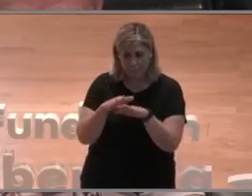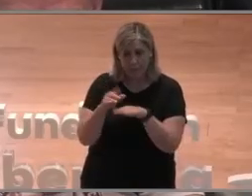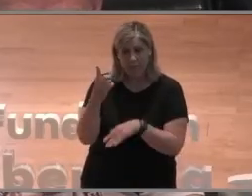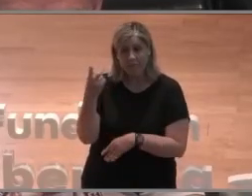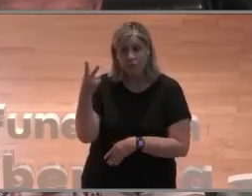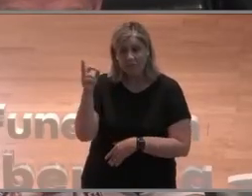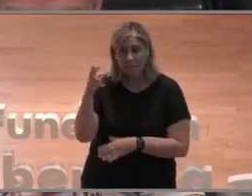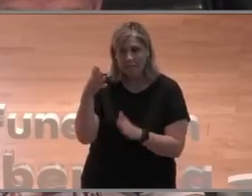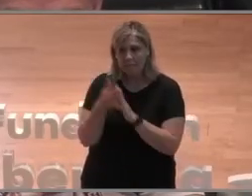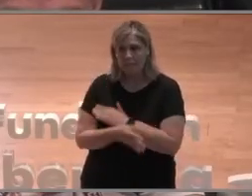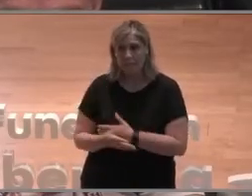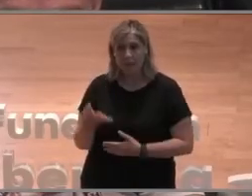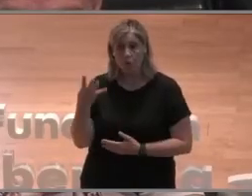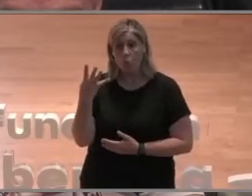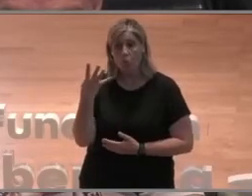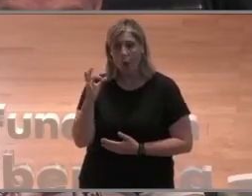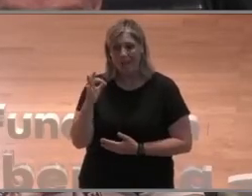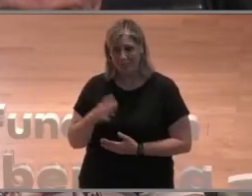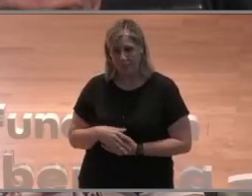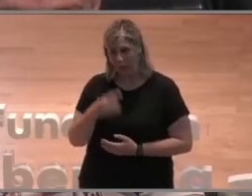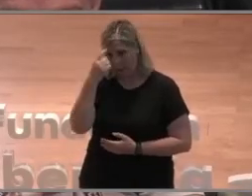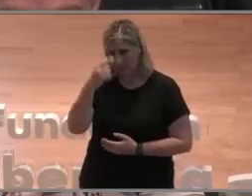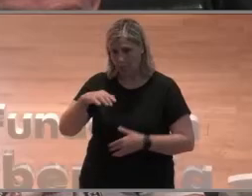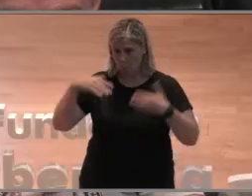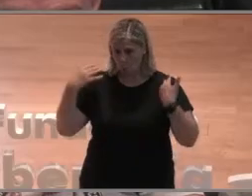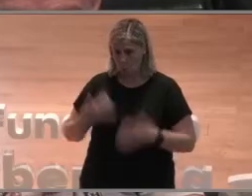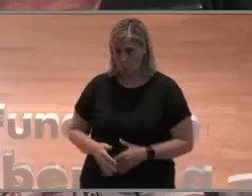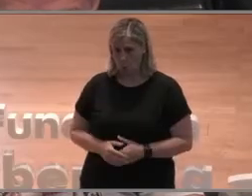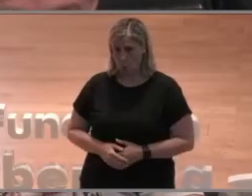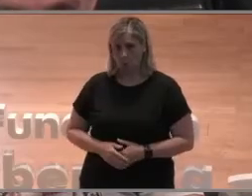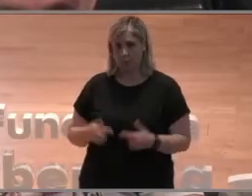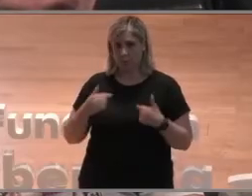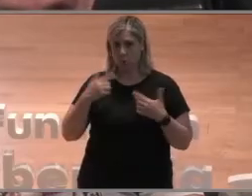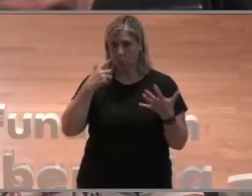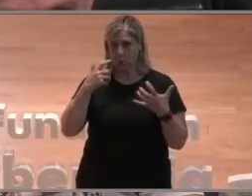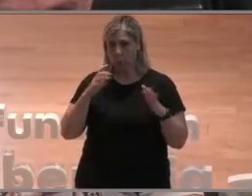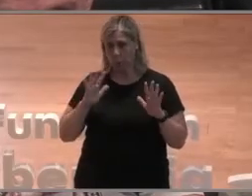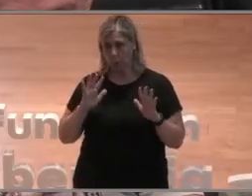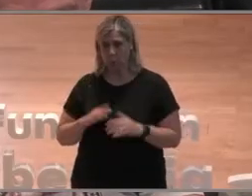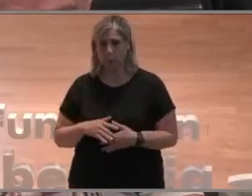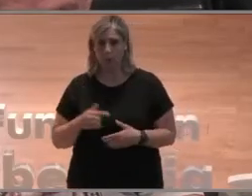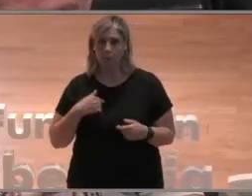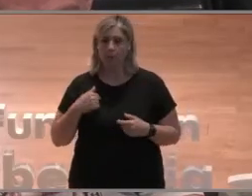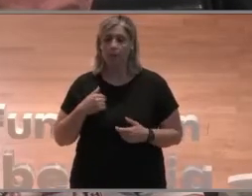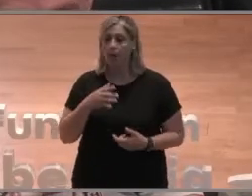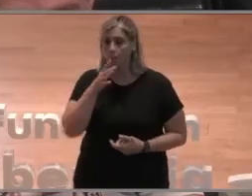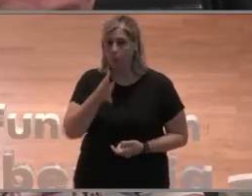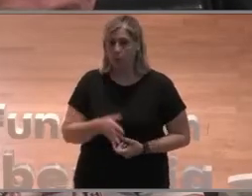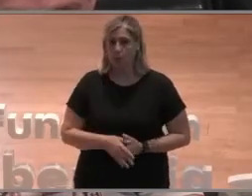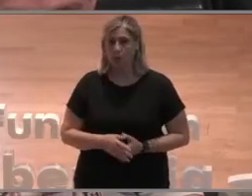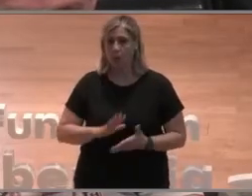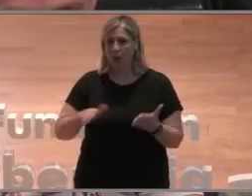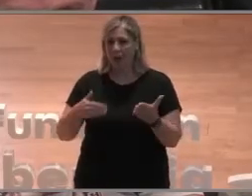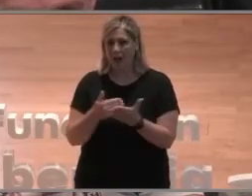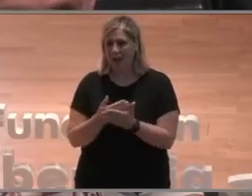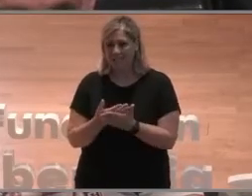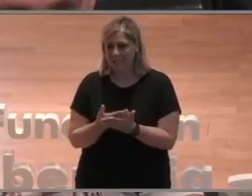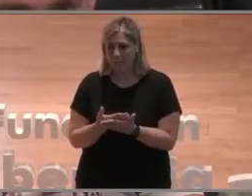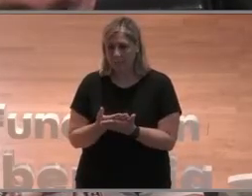calor. Y a mí me llama un poco la atención porque, bueno, luego me aclaras. Me llama un poco la atención, por eso digo, ¿hasta qué